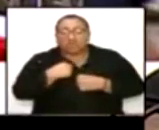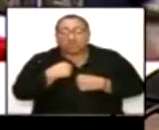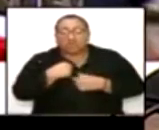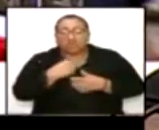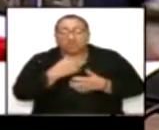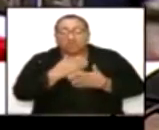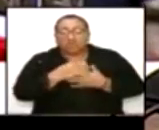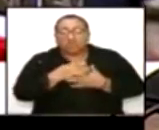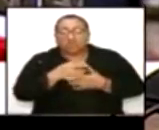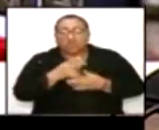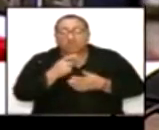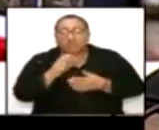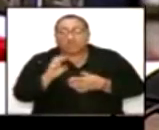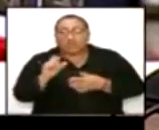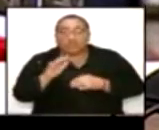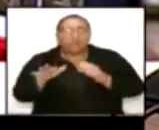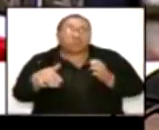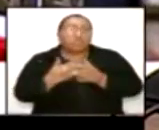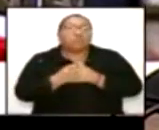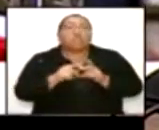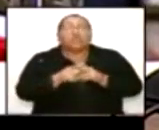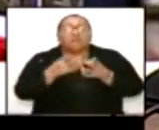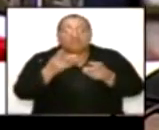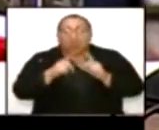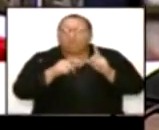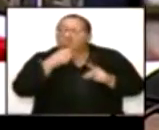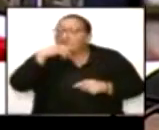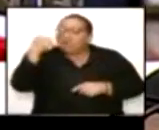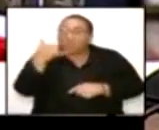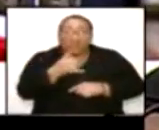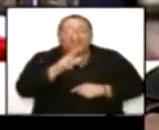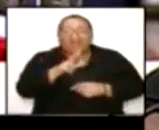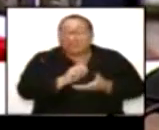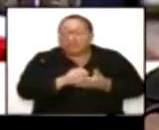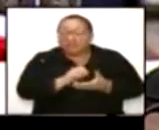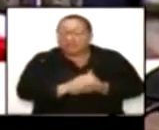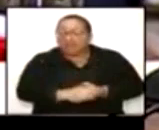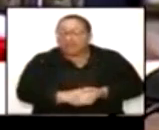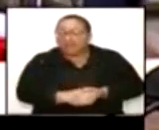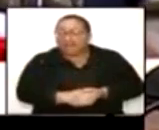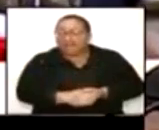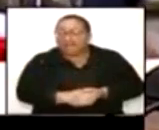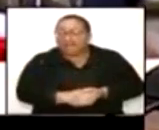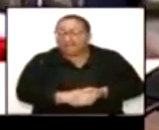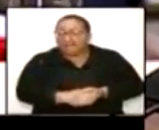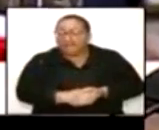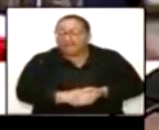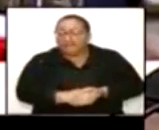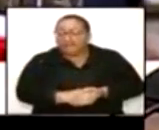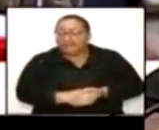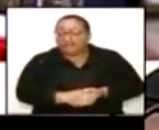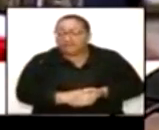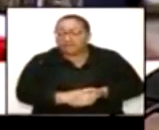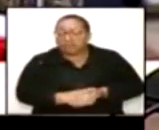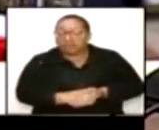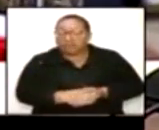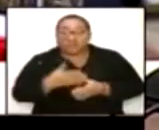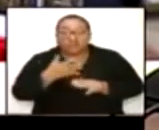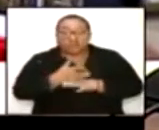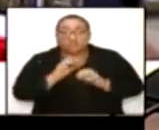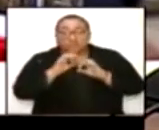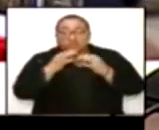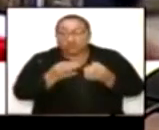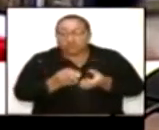riesgo grave. Y eso es lo que pasó en el caso de esta niña violada hasta 3 veces, desgraciado, y que lo que hizo fue acudir con